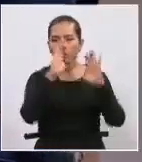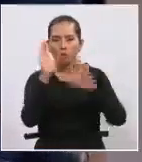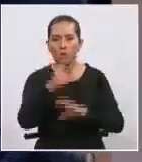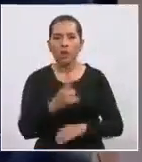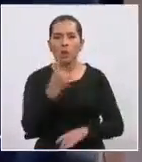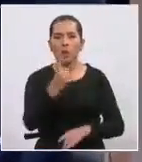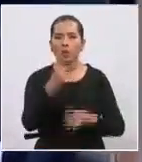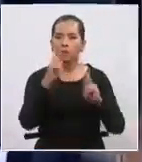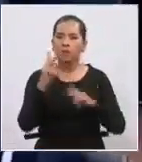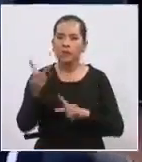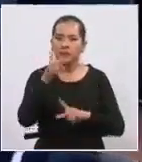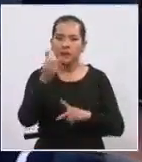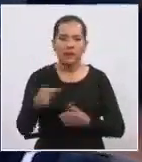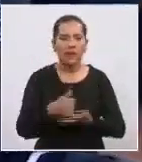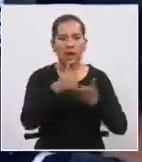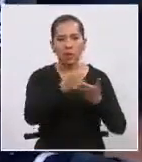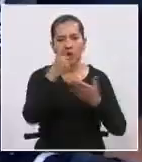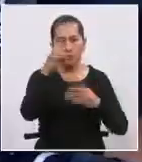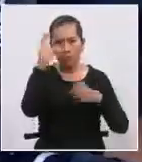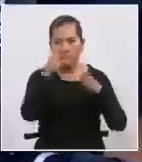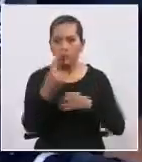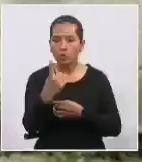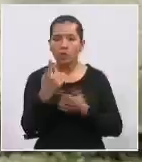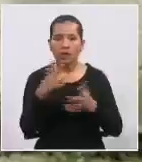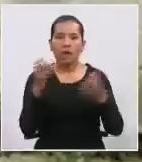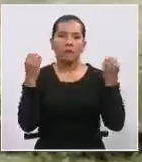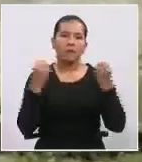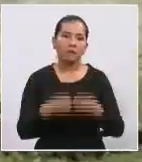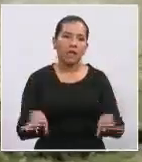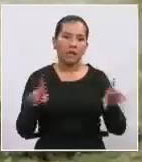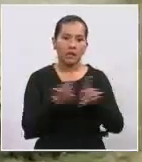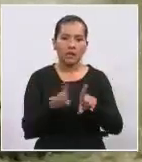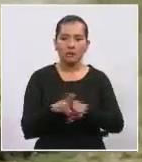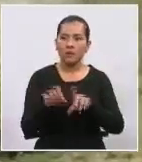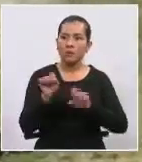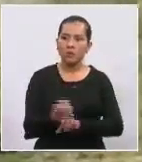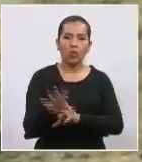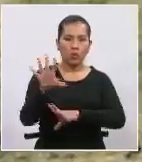que estaba colaborando en la búsqueda de los cazadores y que terminó perdido en el monte.